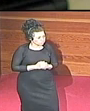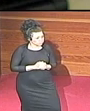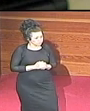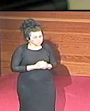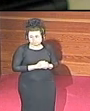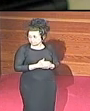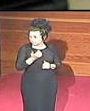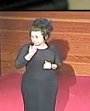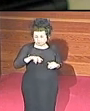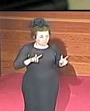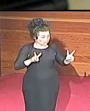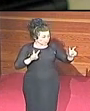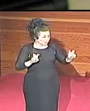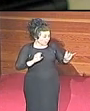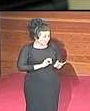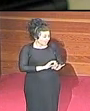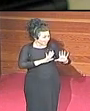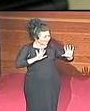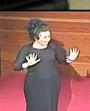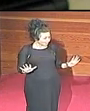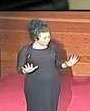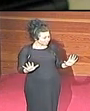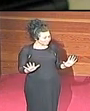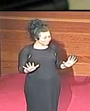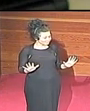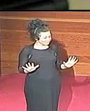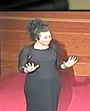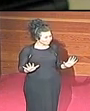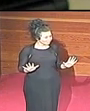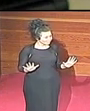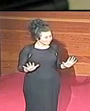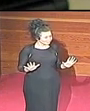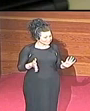Una vez que hemos aclarado qué significa